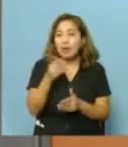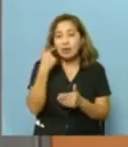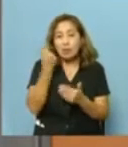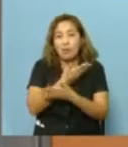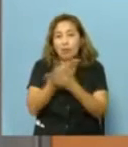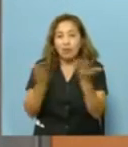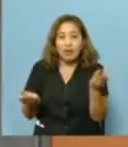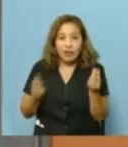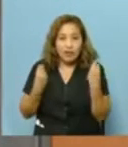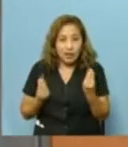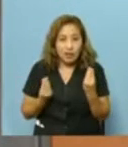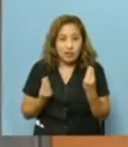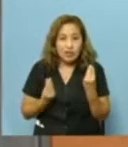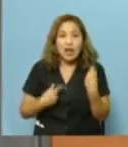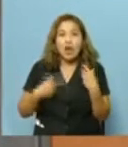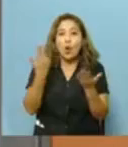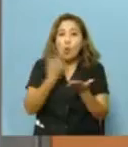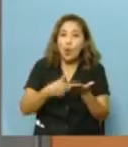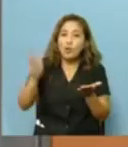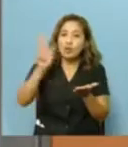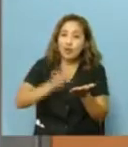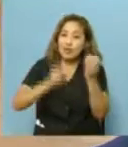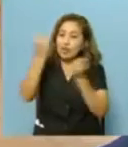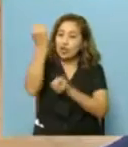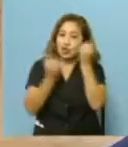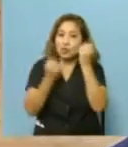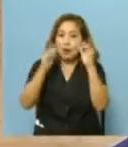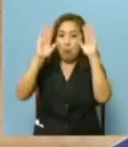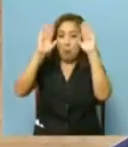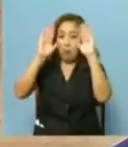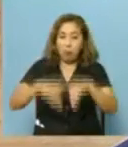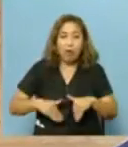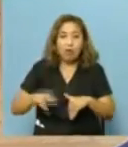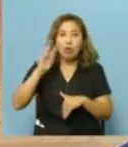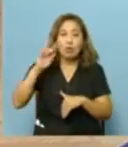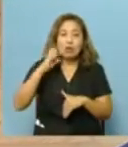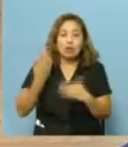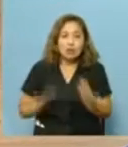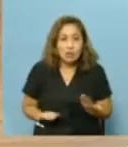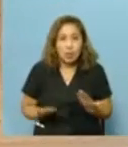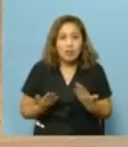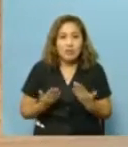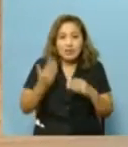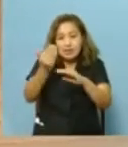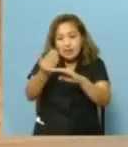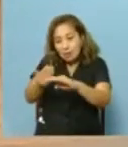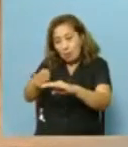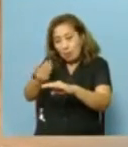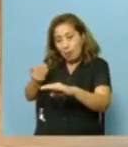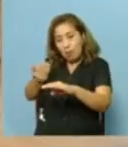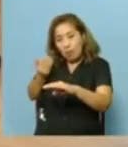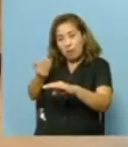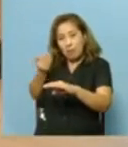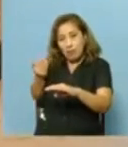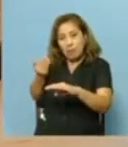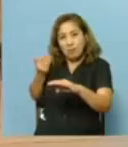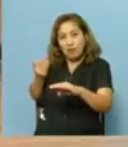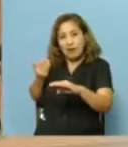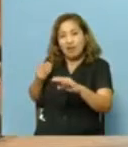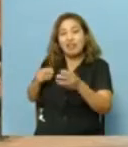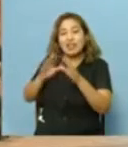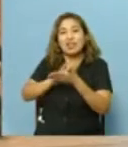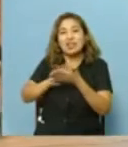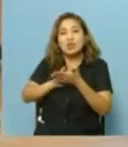mostrando una caída de nuevo la economía por segundo año para 2019 y se va alejando cada vez más me parece el pronóstico